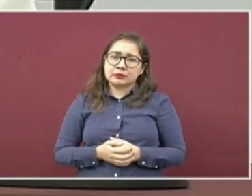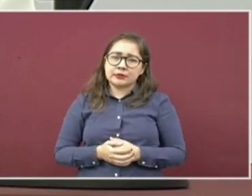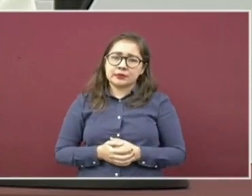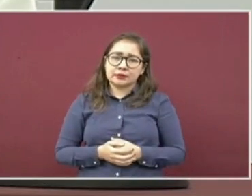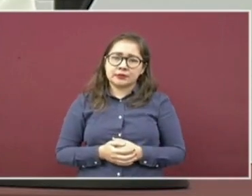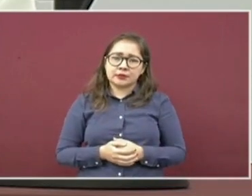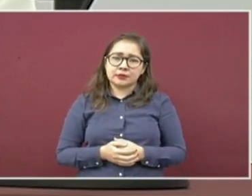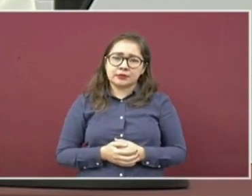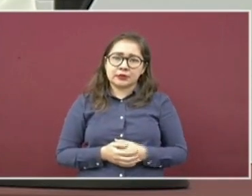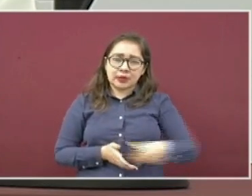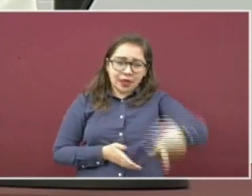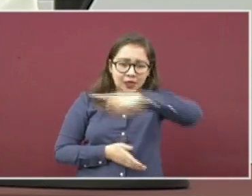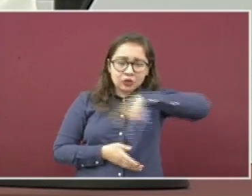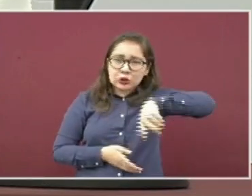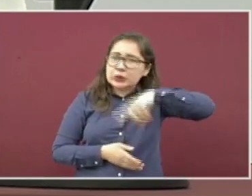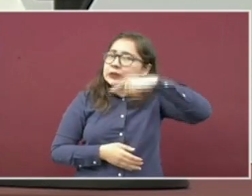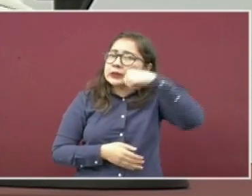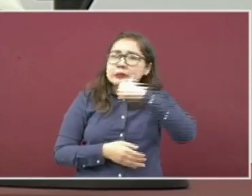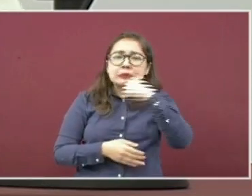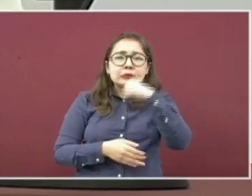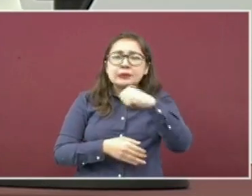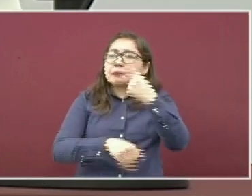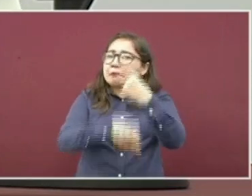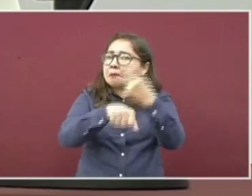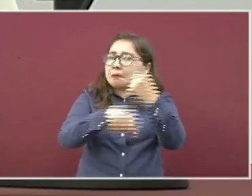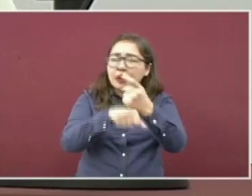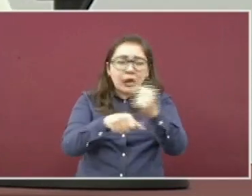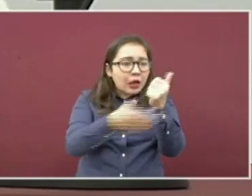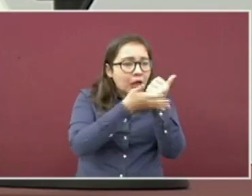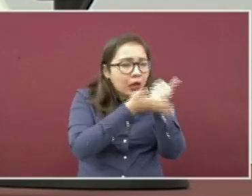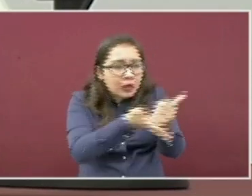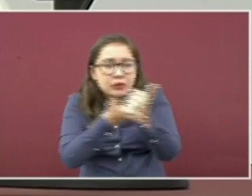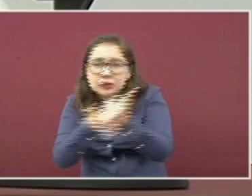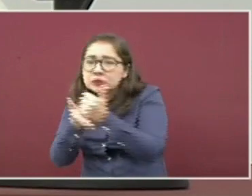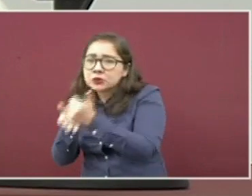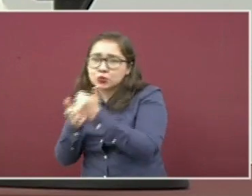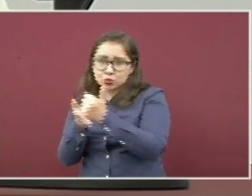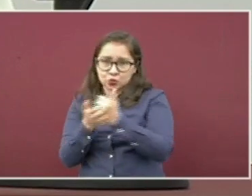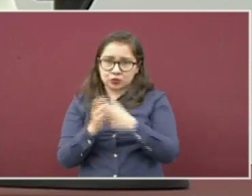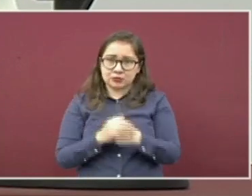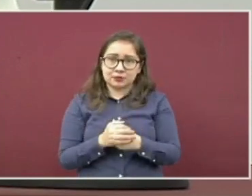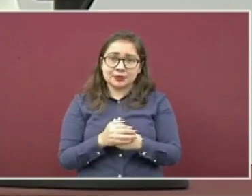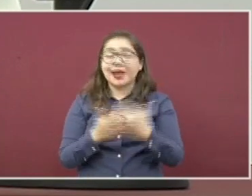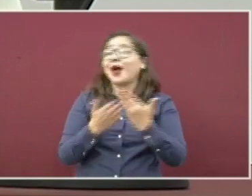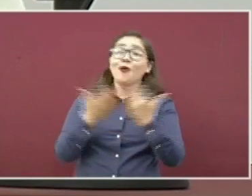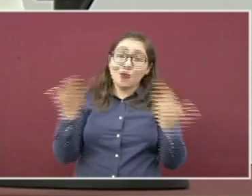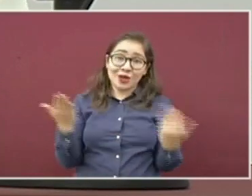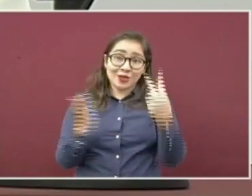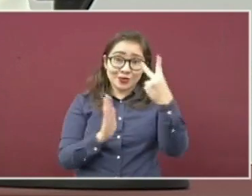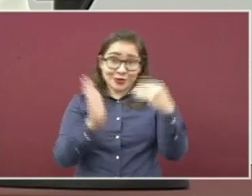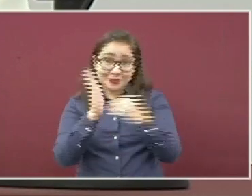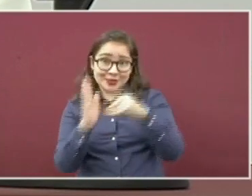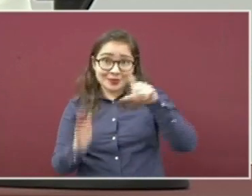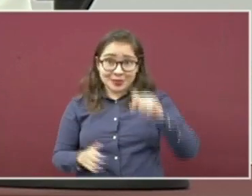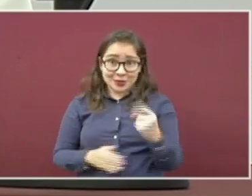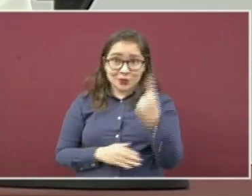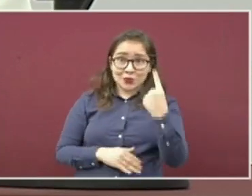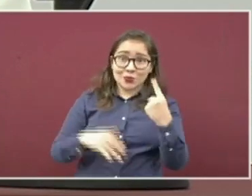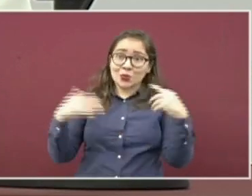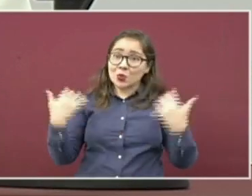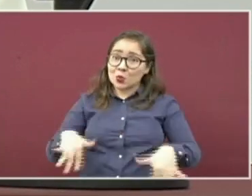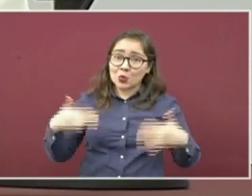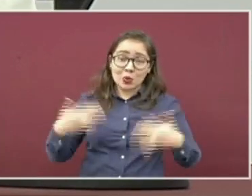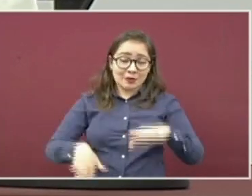primera línea de lucha contra COVID-19. Este 2021, la fecha